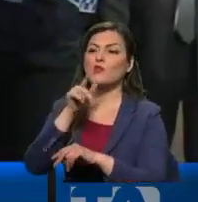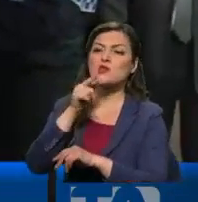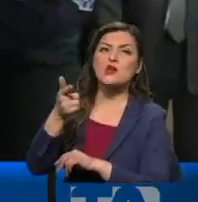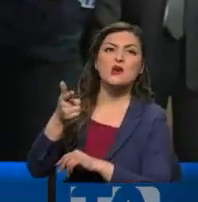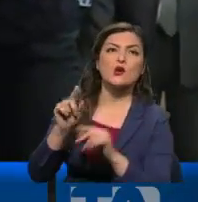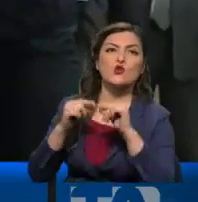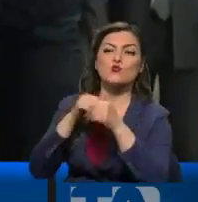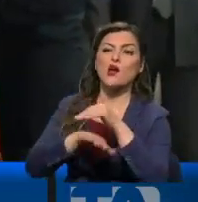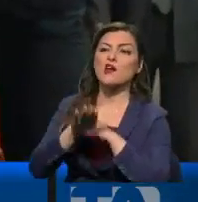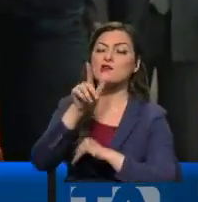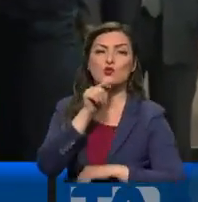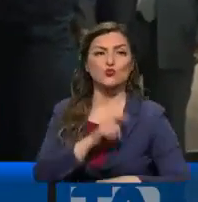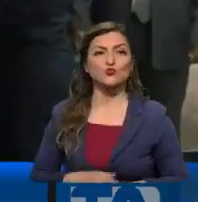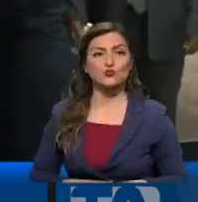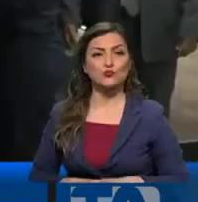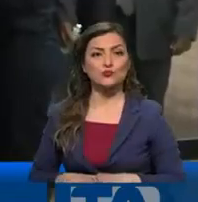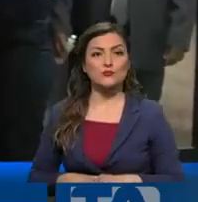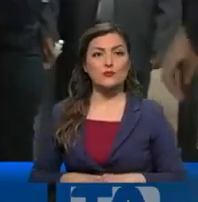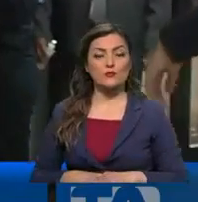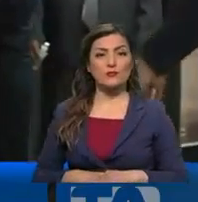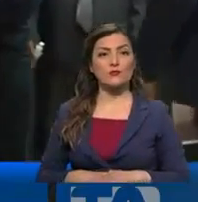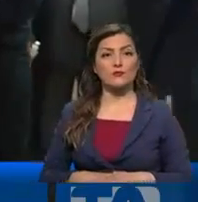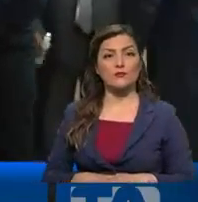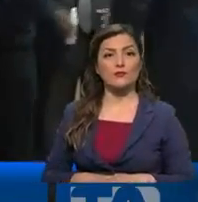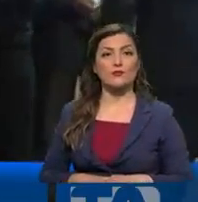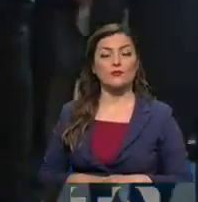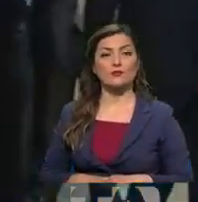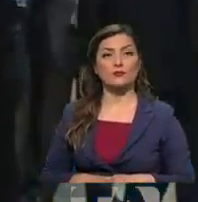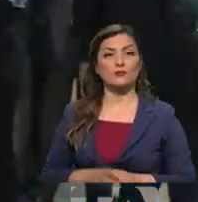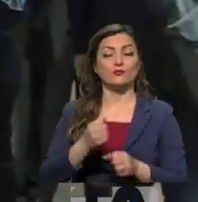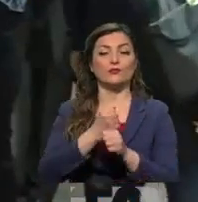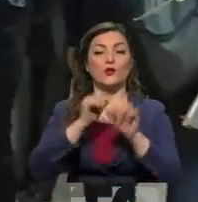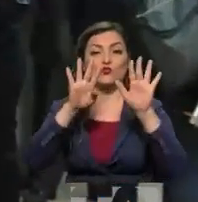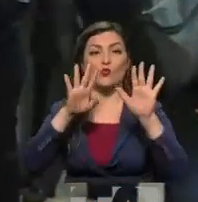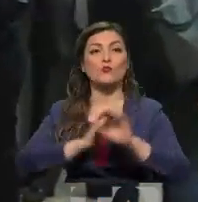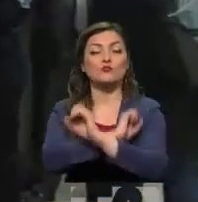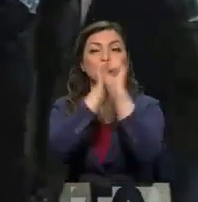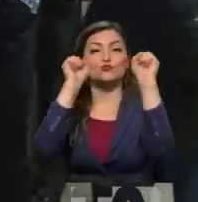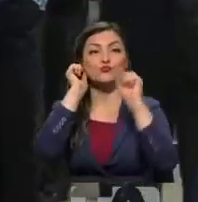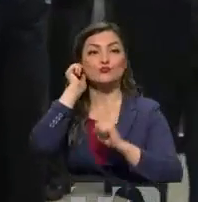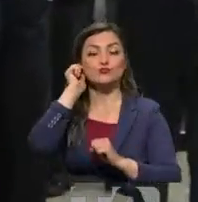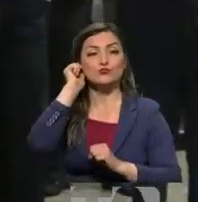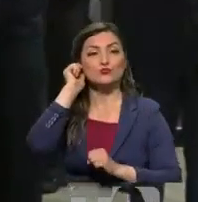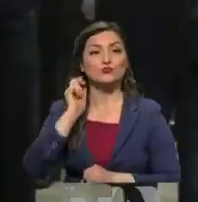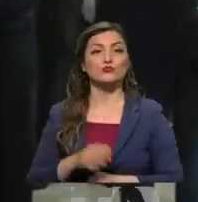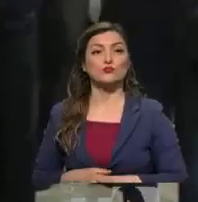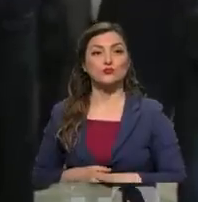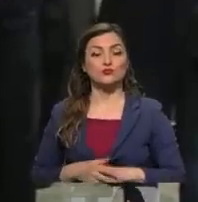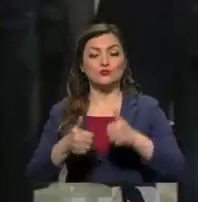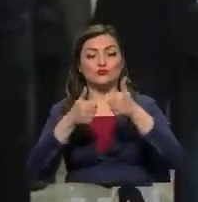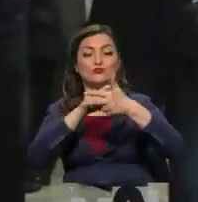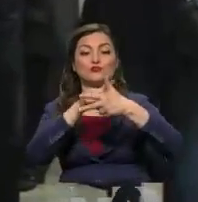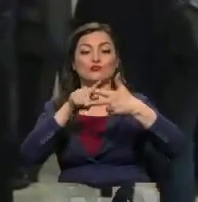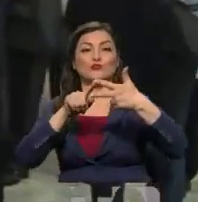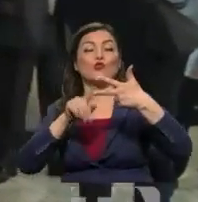quiénes están ingresando a esta sesión, que reiteramos se realizará a las 9:00 a.m. Hay 3 mujeres que suenan como